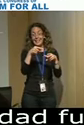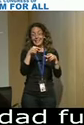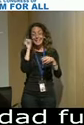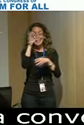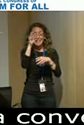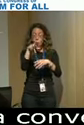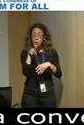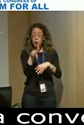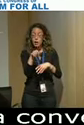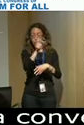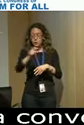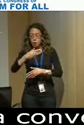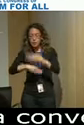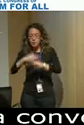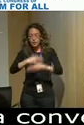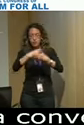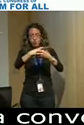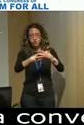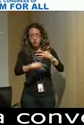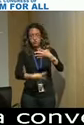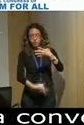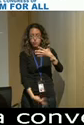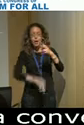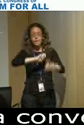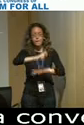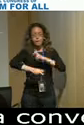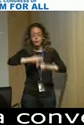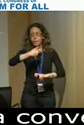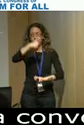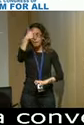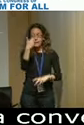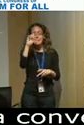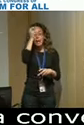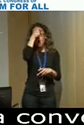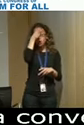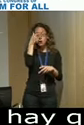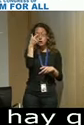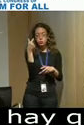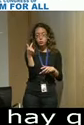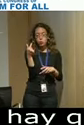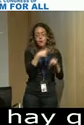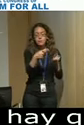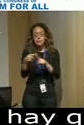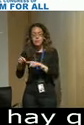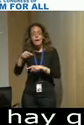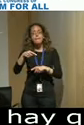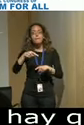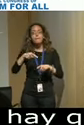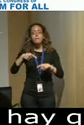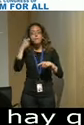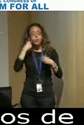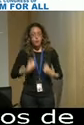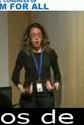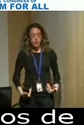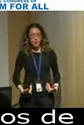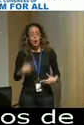de las propias personas con discapacidad. Se habla de diversidad funcional y todavía la gente dice minusválido, y